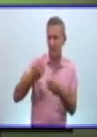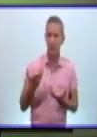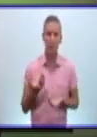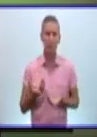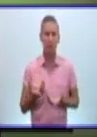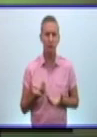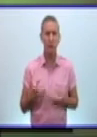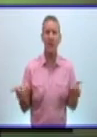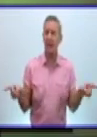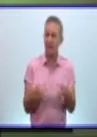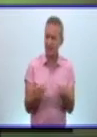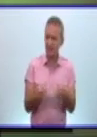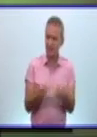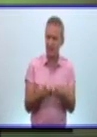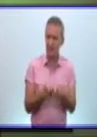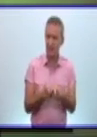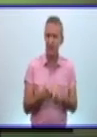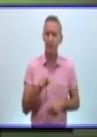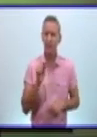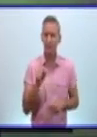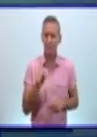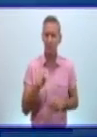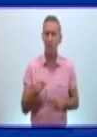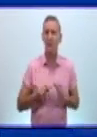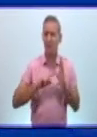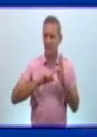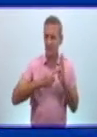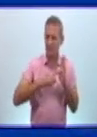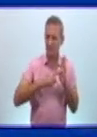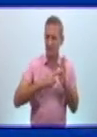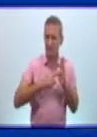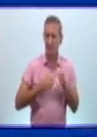propongo resumir este aspecto.